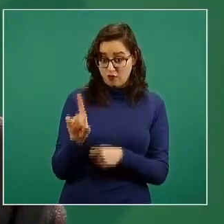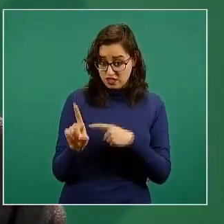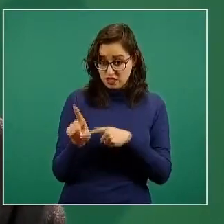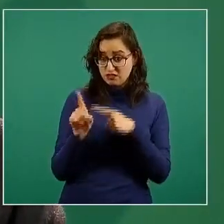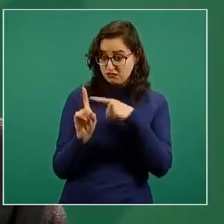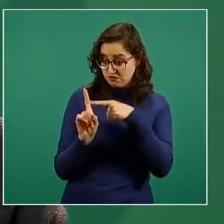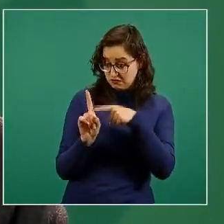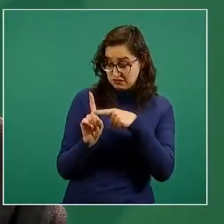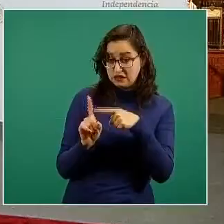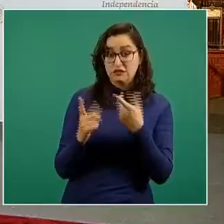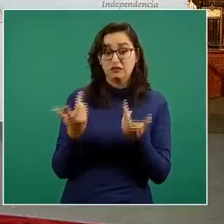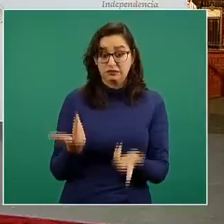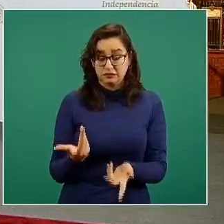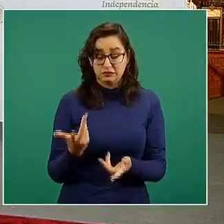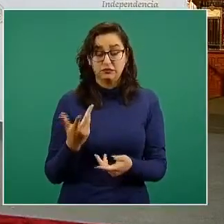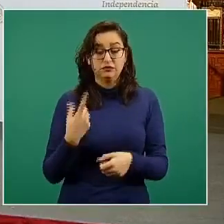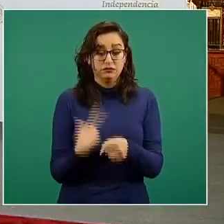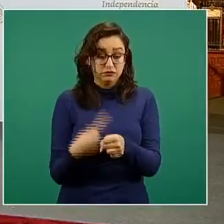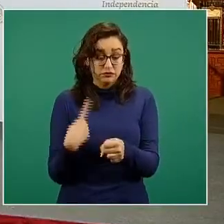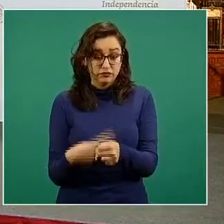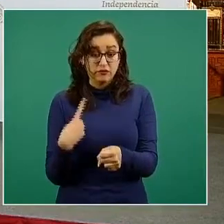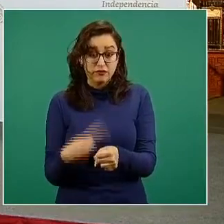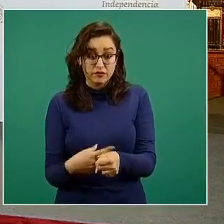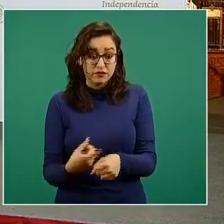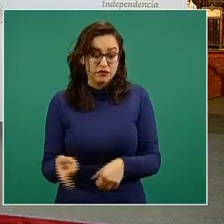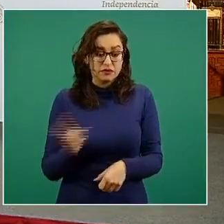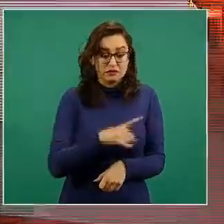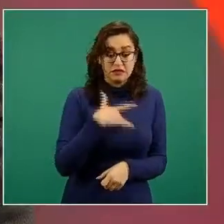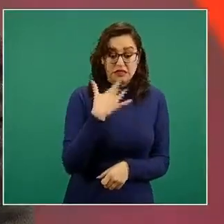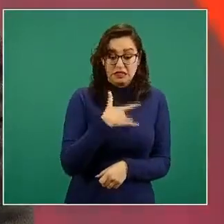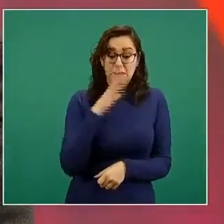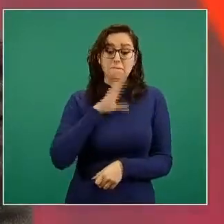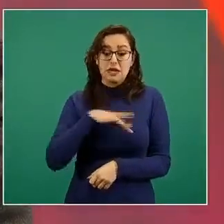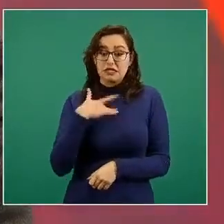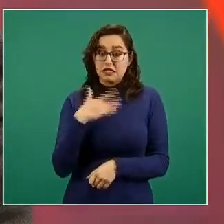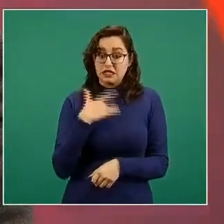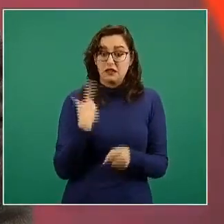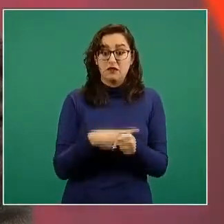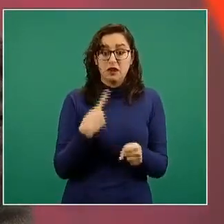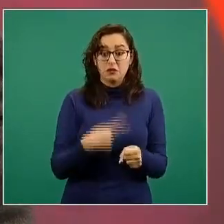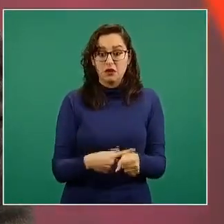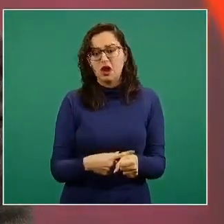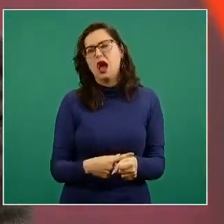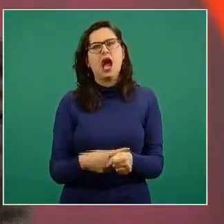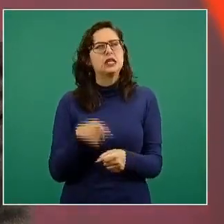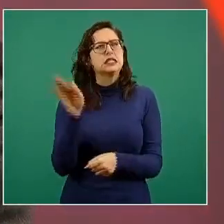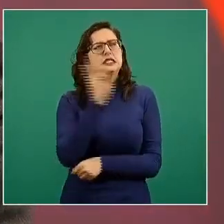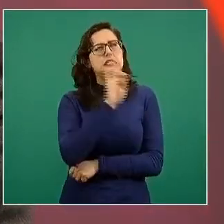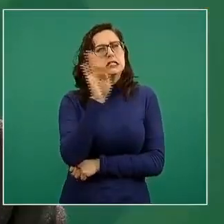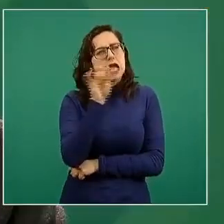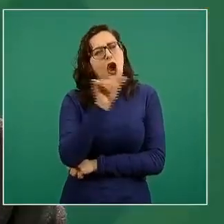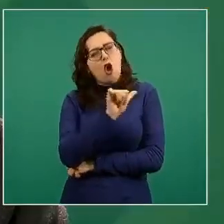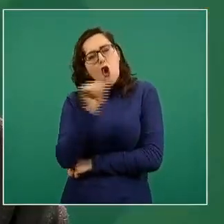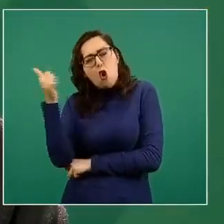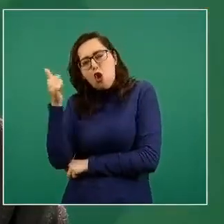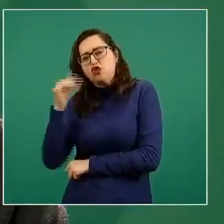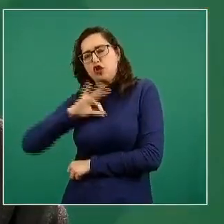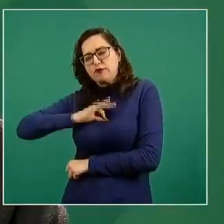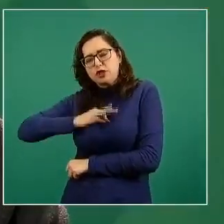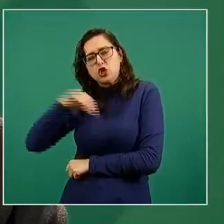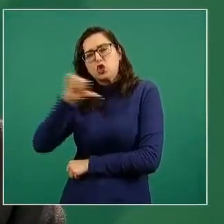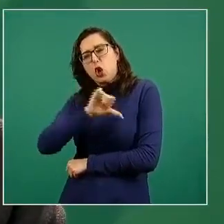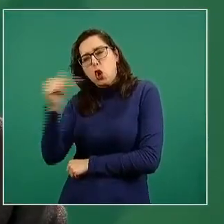COVID recientemente y tienen los síntomas de COVID, deben asumir ellas mismas, las